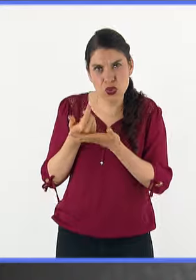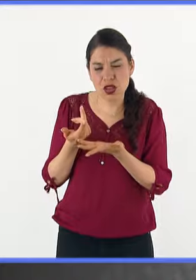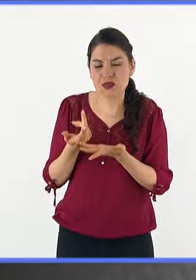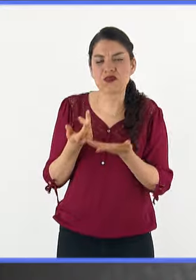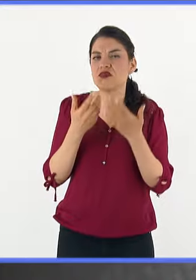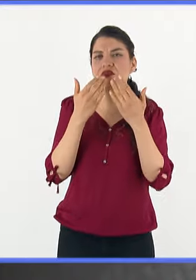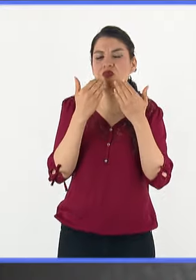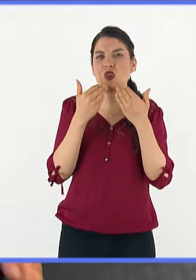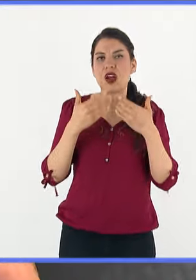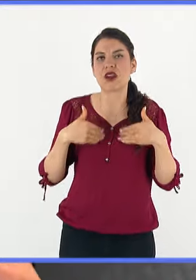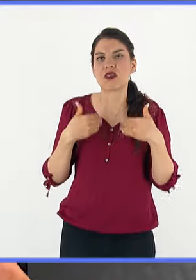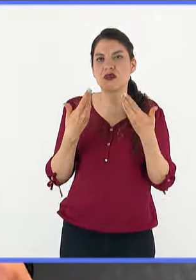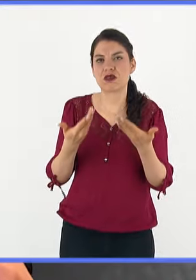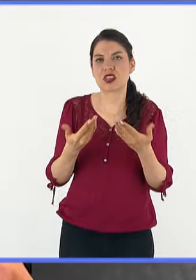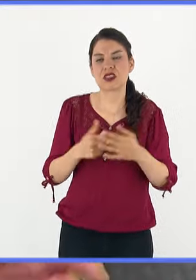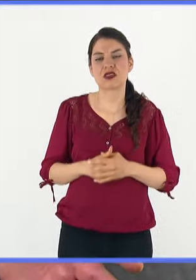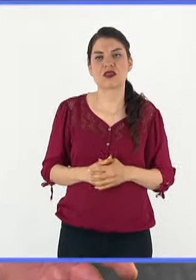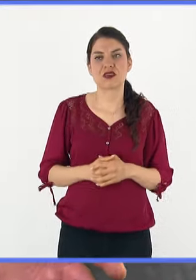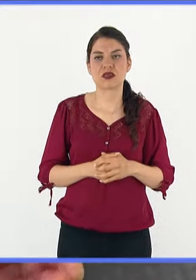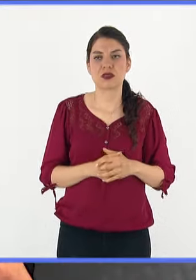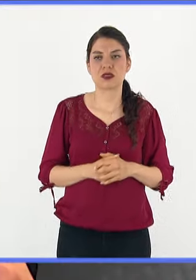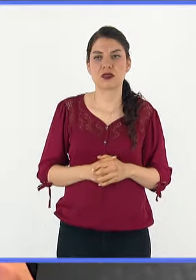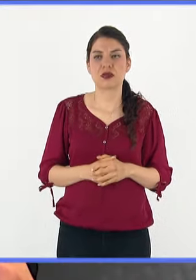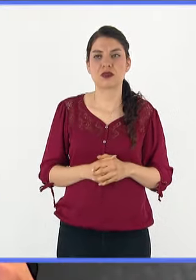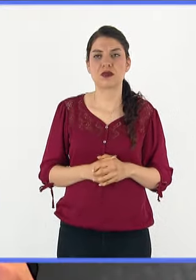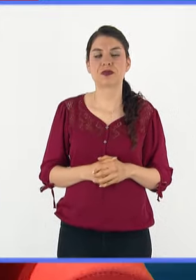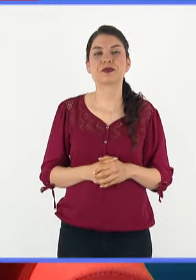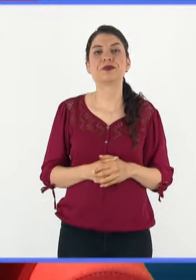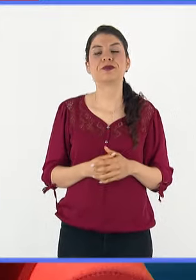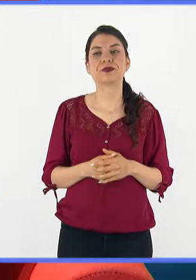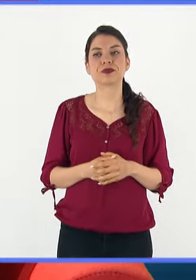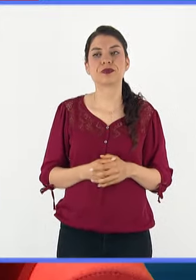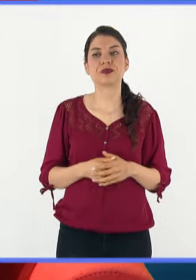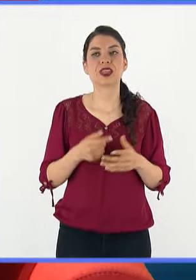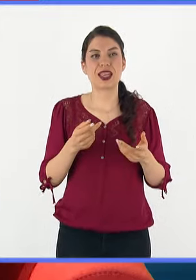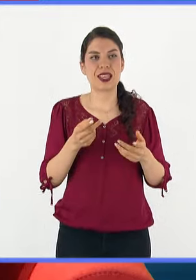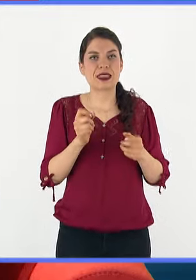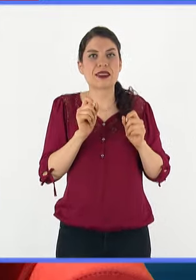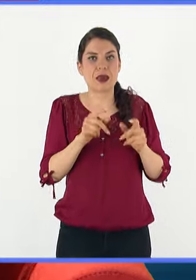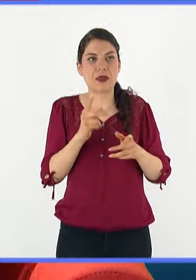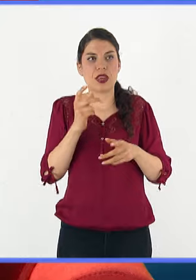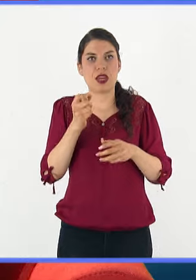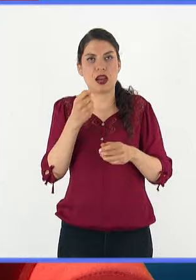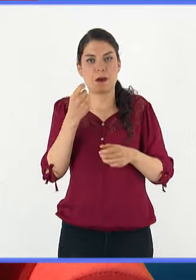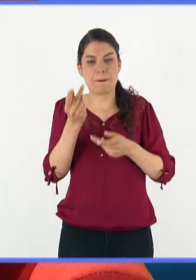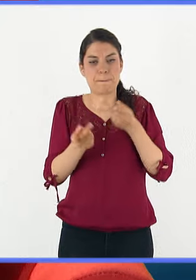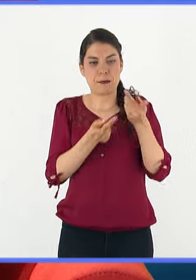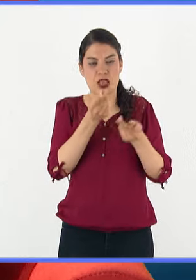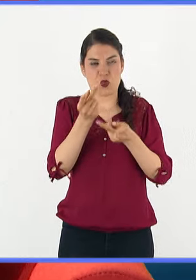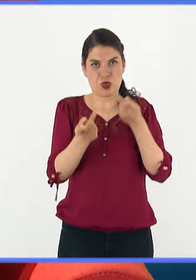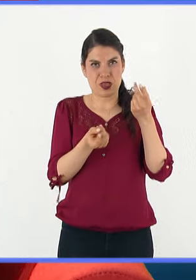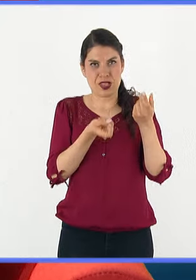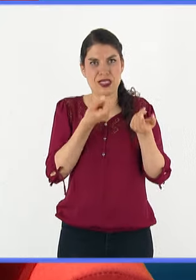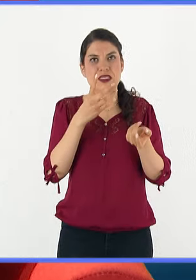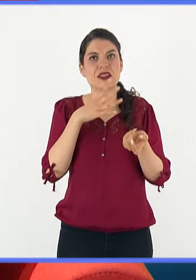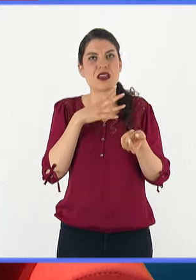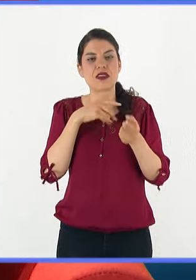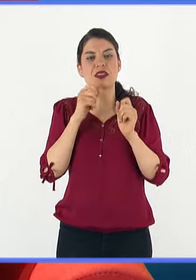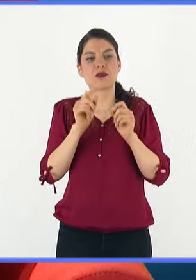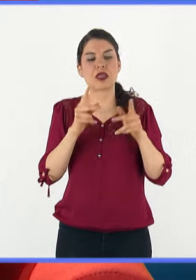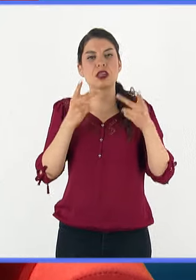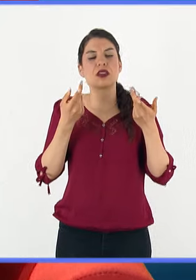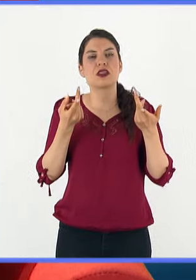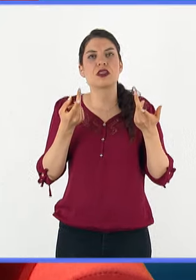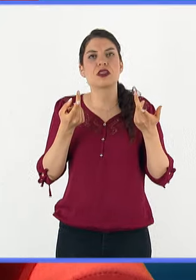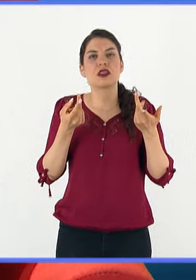circunstancia la intervención de la de la autoridad en alguna de estas encuestas también se hablaba de la percepción de los ciudadanos